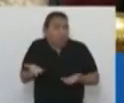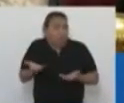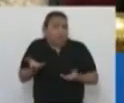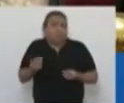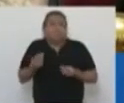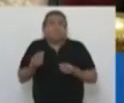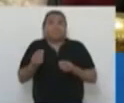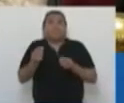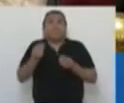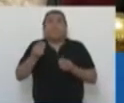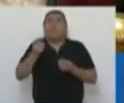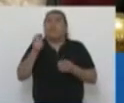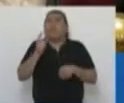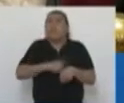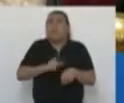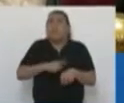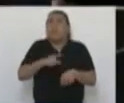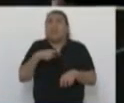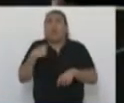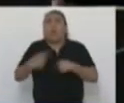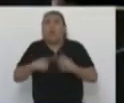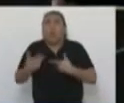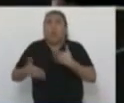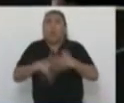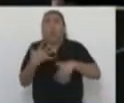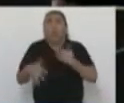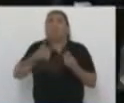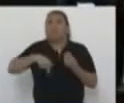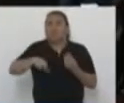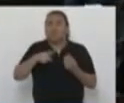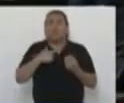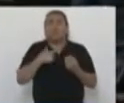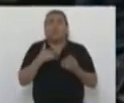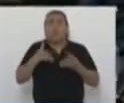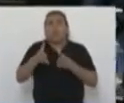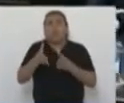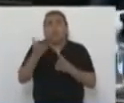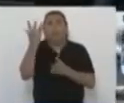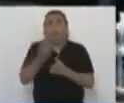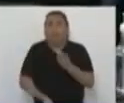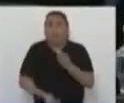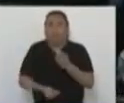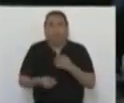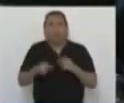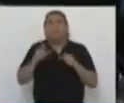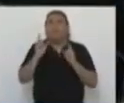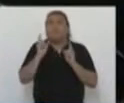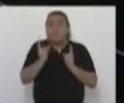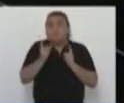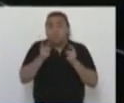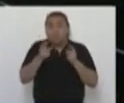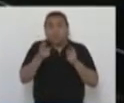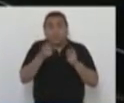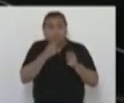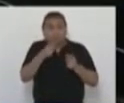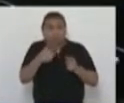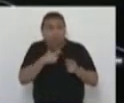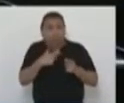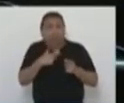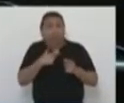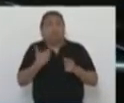cantidad de cosas que van surgiendo, que no necesariamente esos síntomas son ELA, pero bueno, ese conjunto de síndromes en